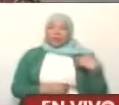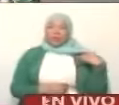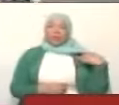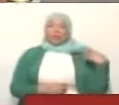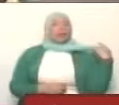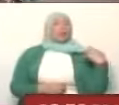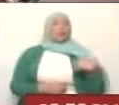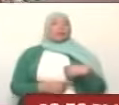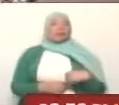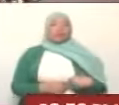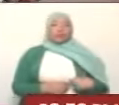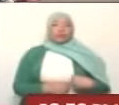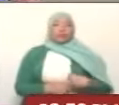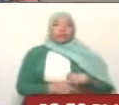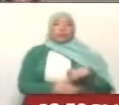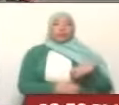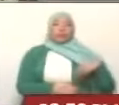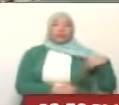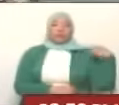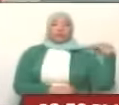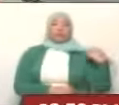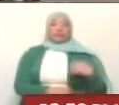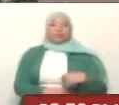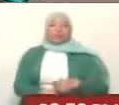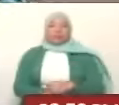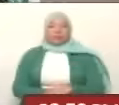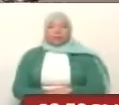Impresionante. Solo gente de Viscocuy.